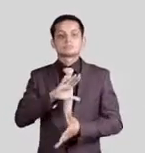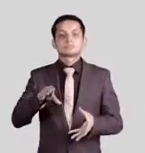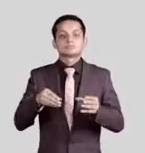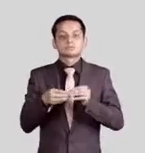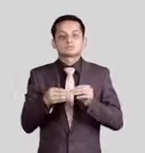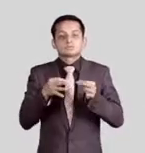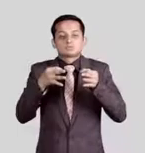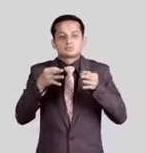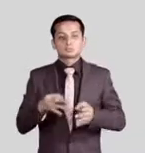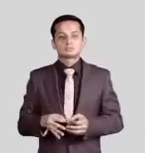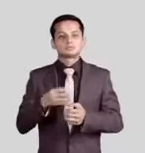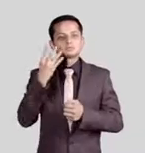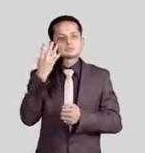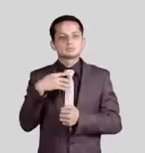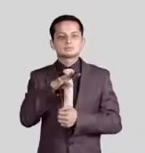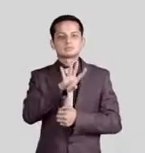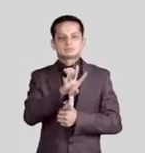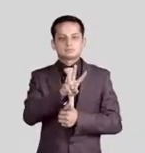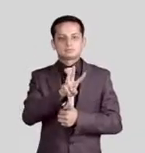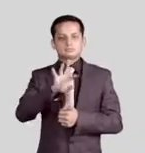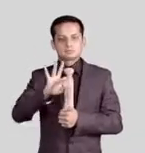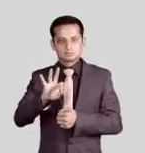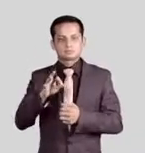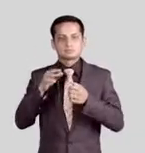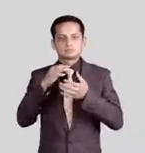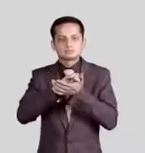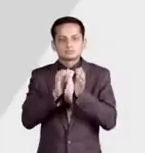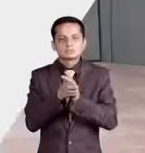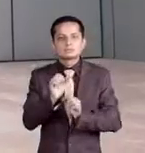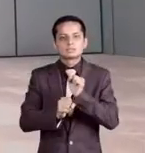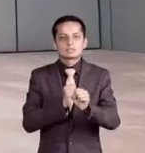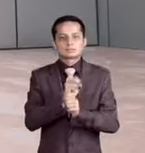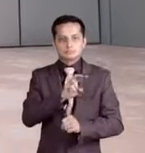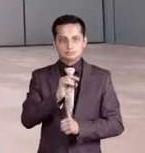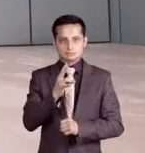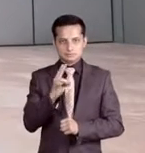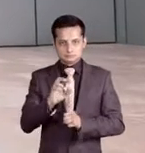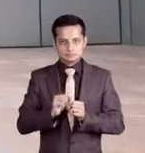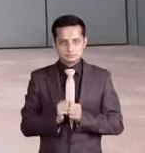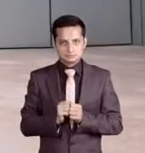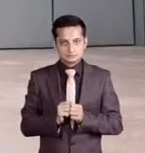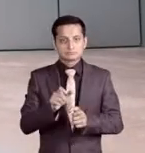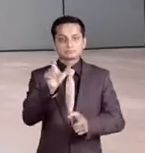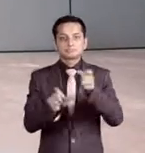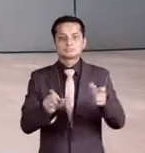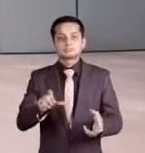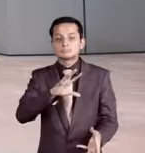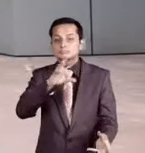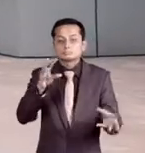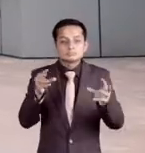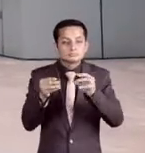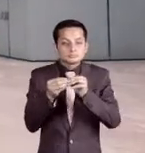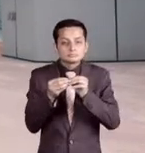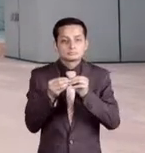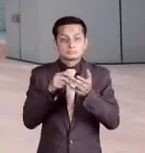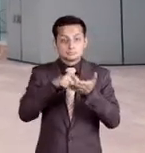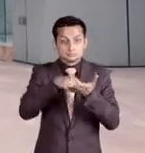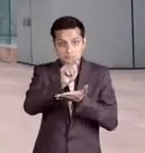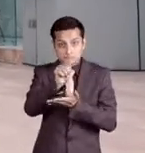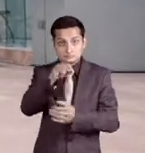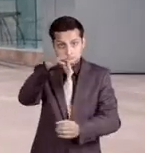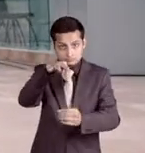Ejecutivo 230 del 29 de noviembre de 2017. Convocamos a las ciudadanas y